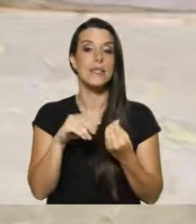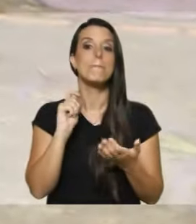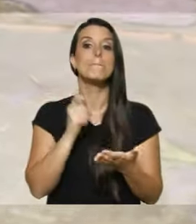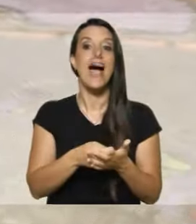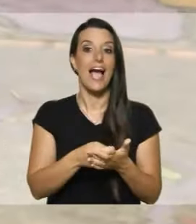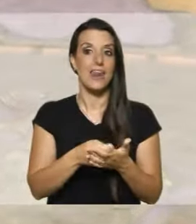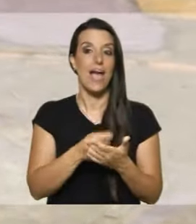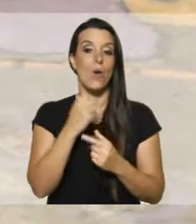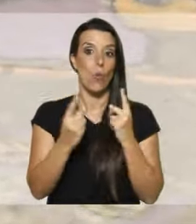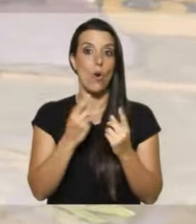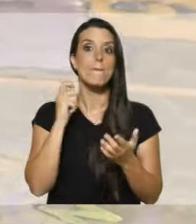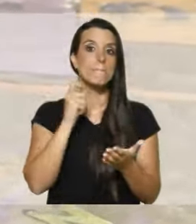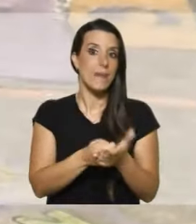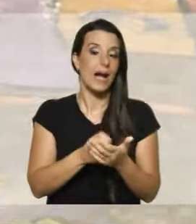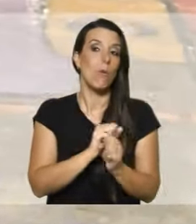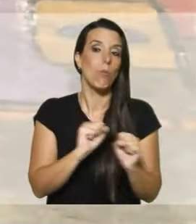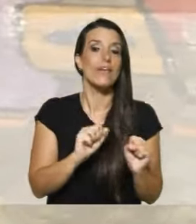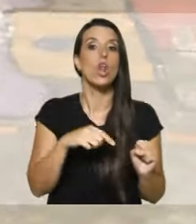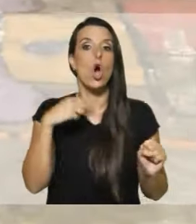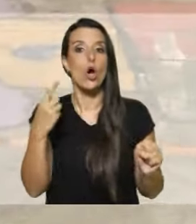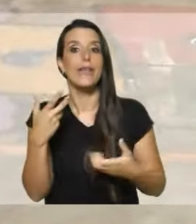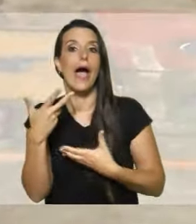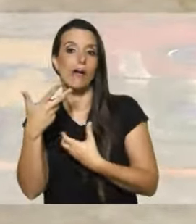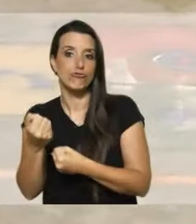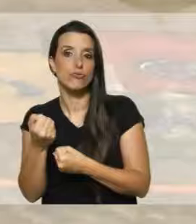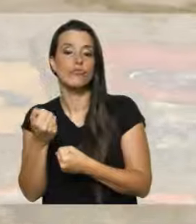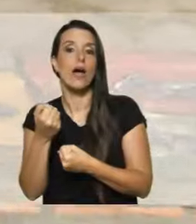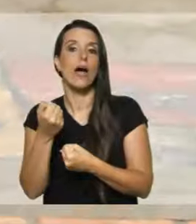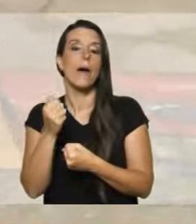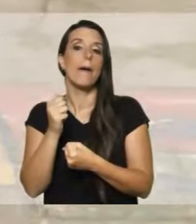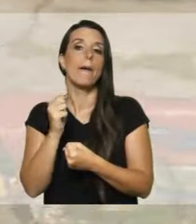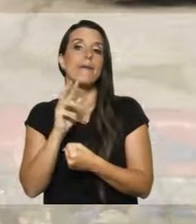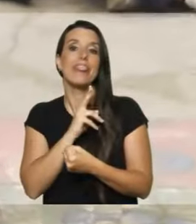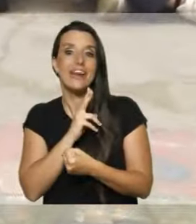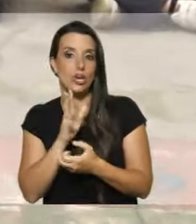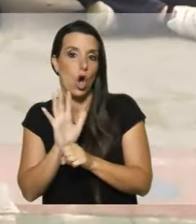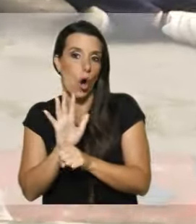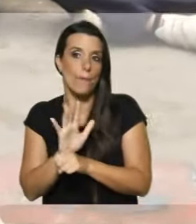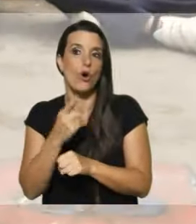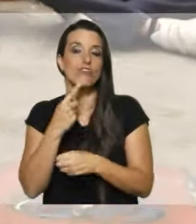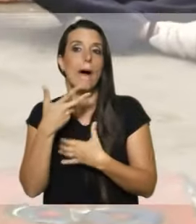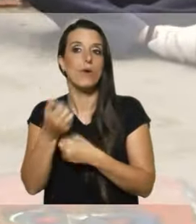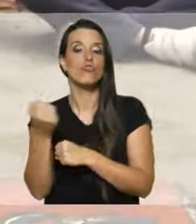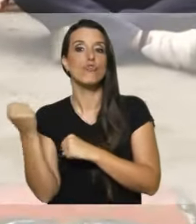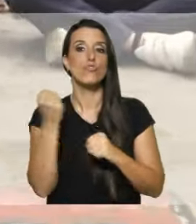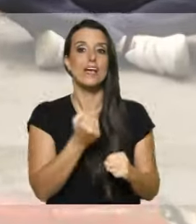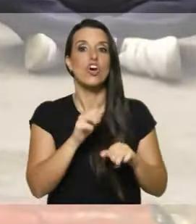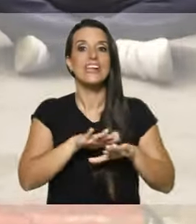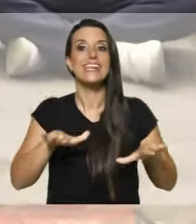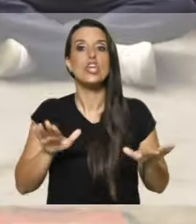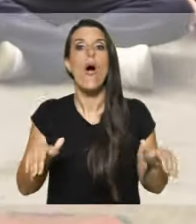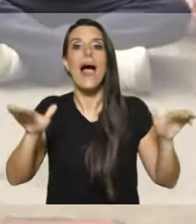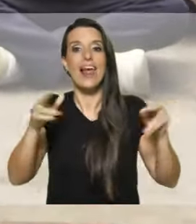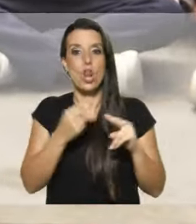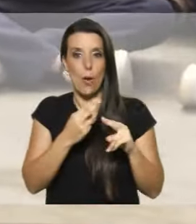matrícula muchas de ellas las que pueden pagar otras tienen ayuda de algún padrino este colegio específicamente está apoyado por fundación niños con alas que ayuda